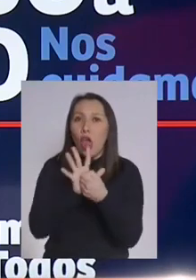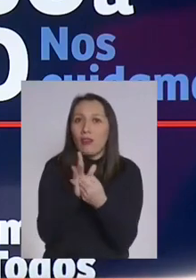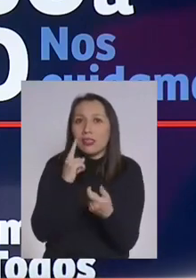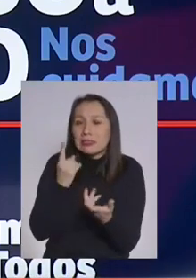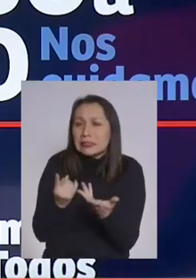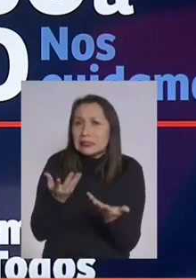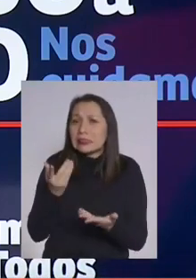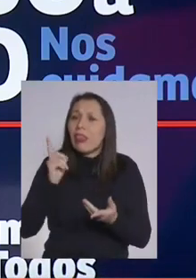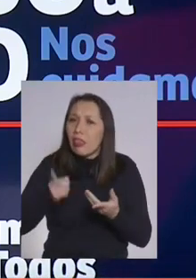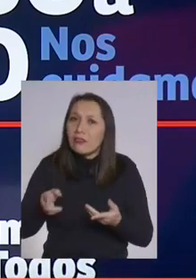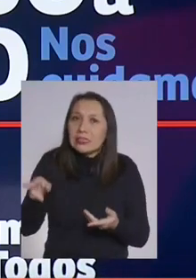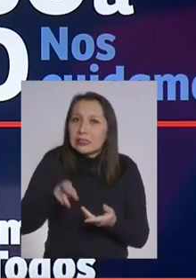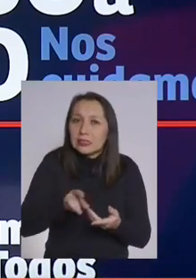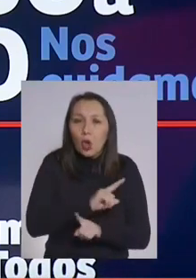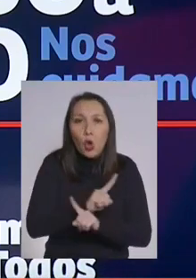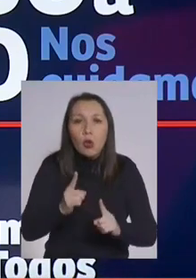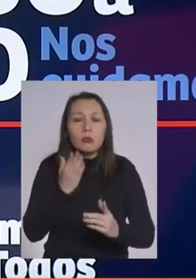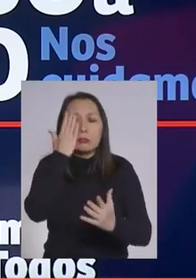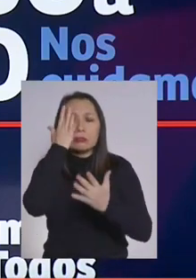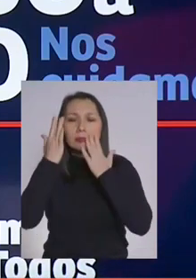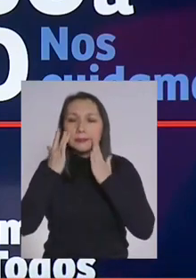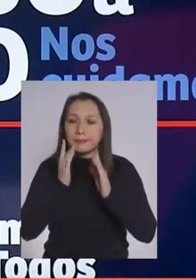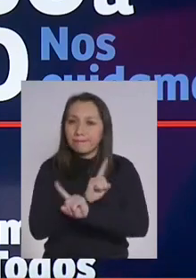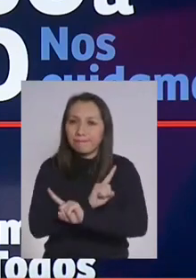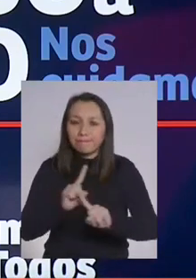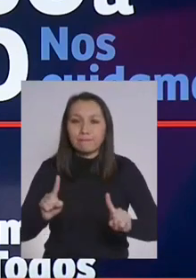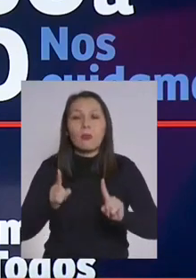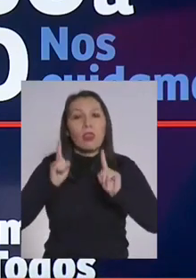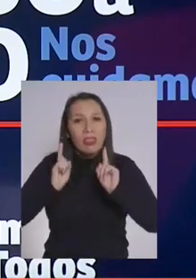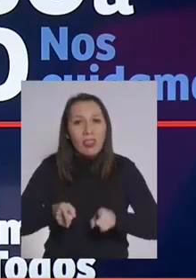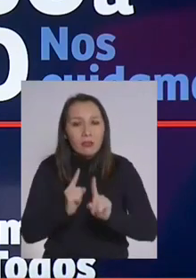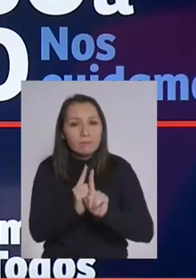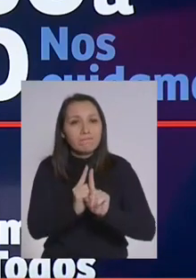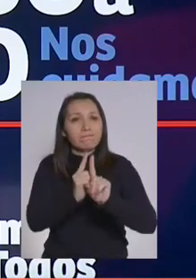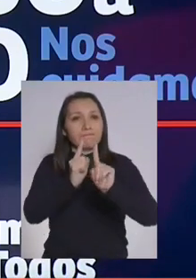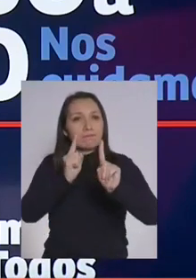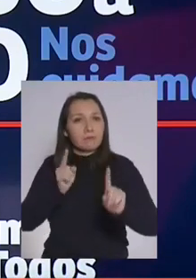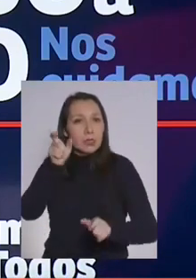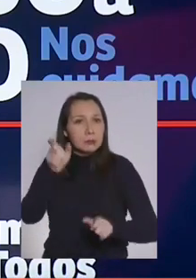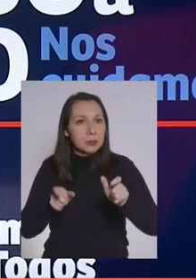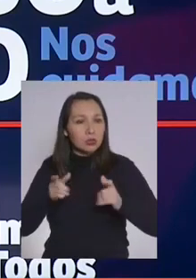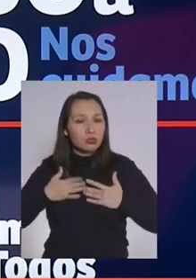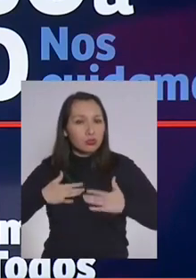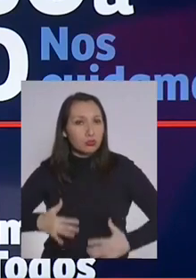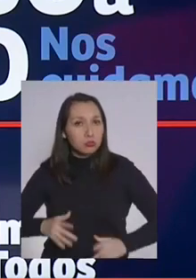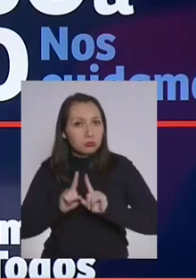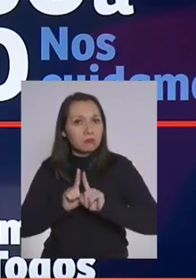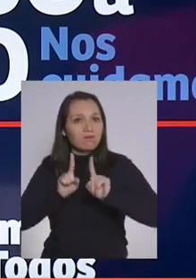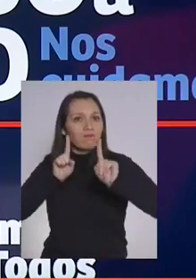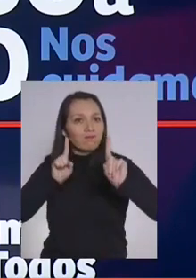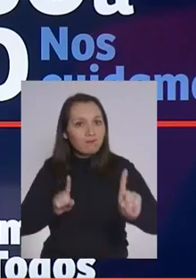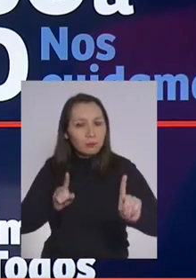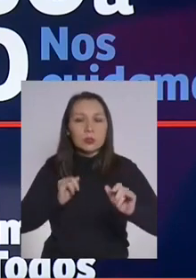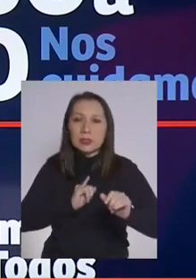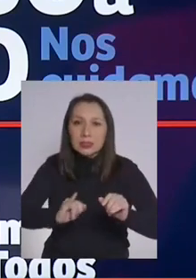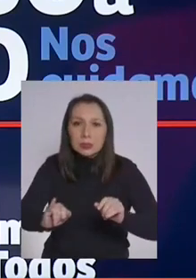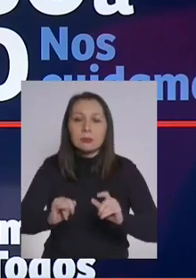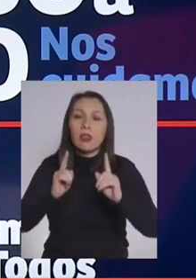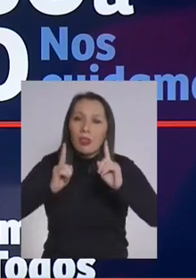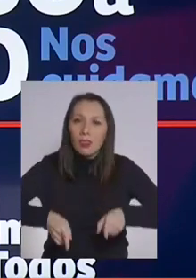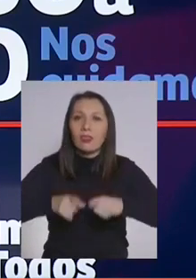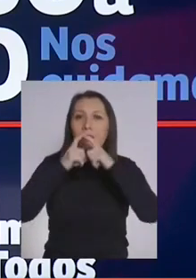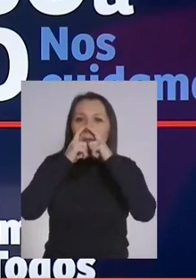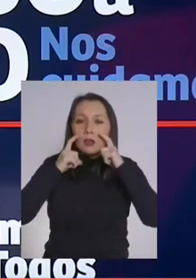no tocarse la cara mantener la distancia física de otras personas usar